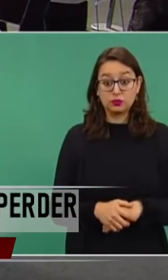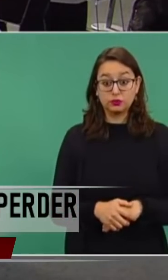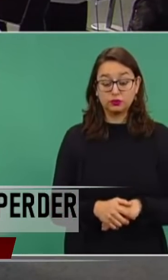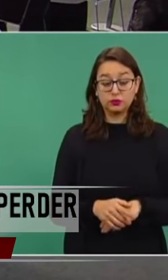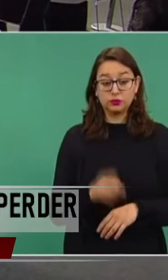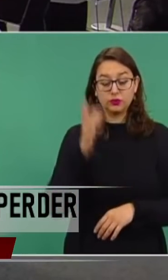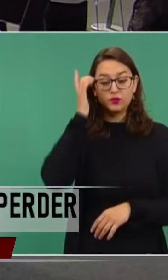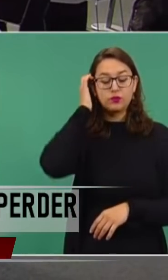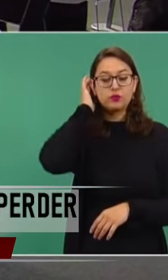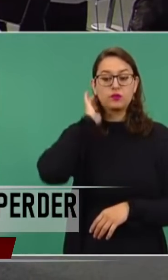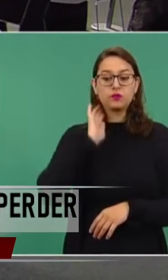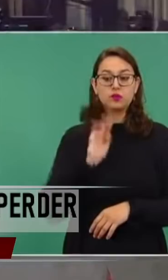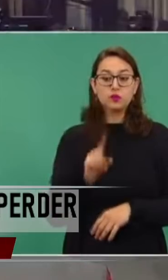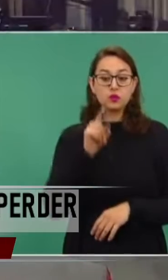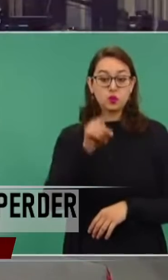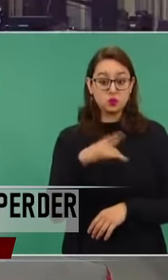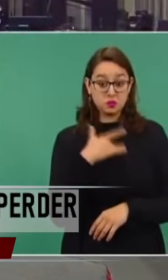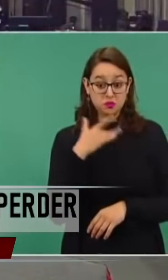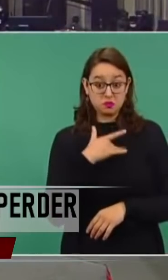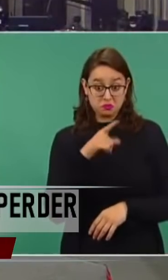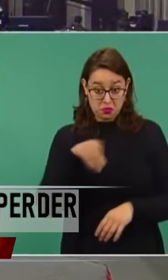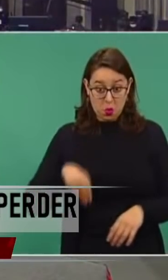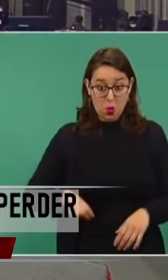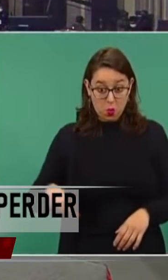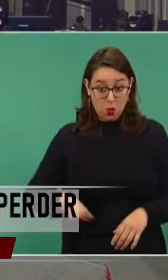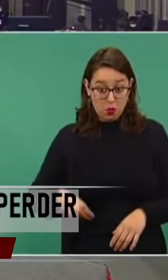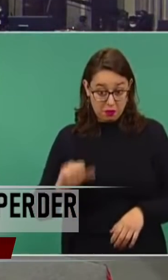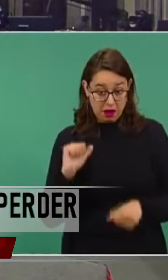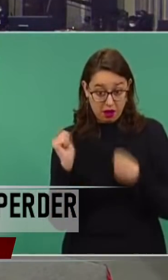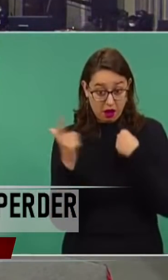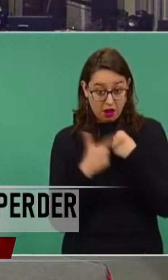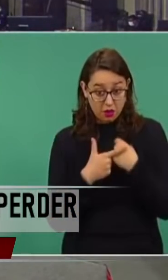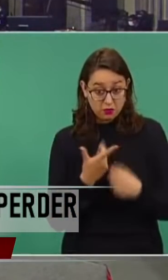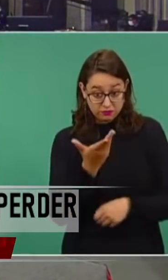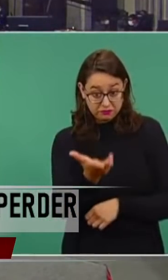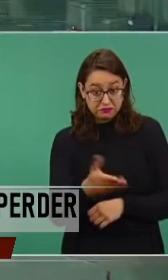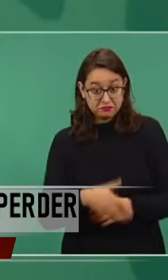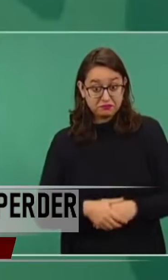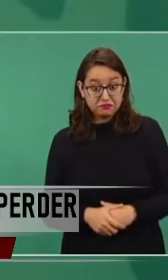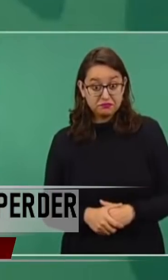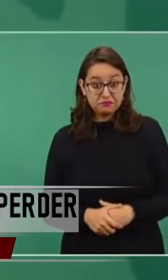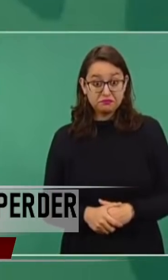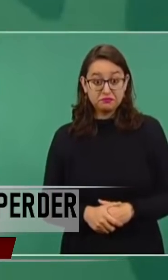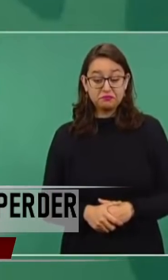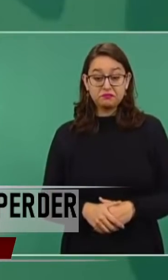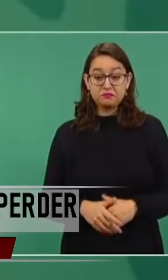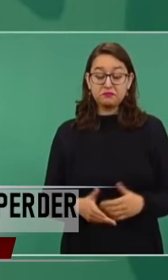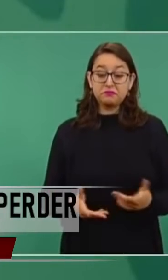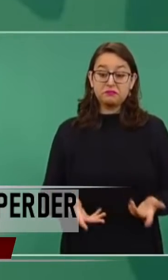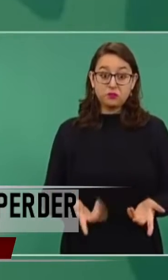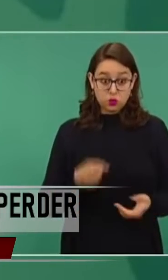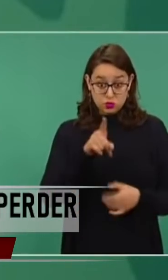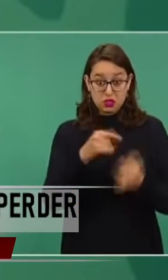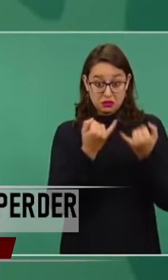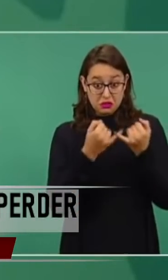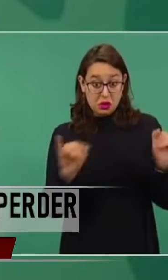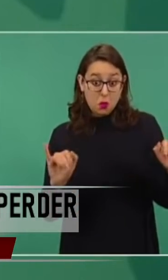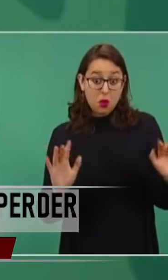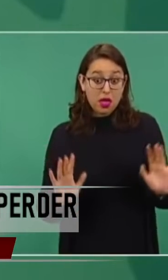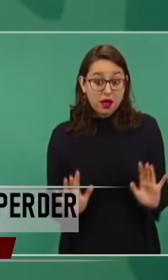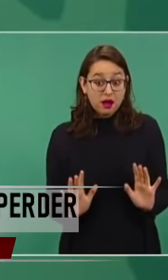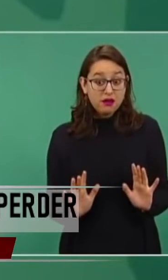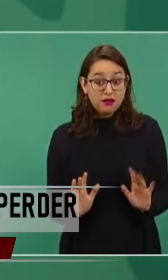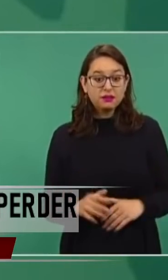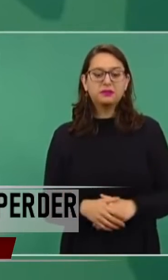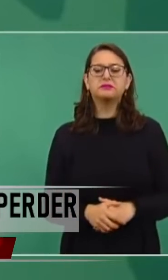usted asume alguna parte de la responsabilidad por lo que pasó ya que usted inauguró esta obra sí, sí,